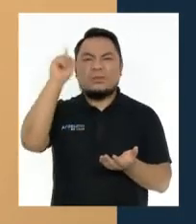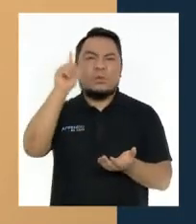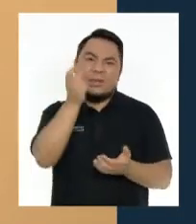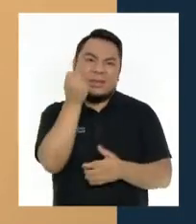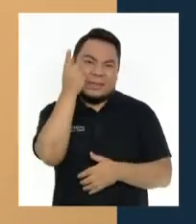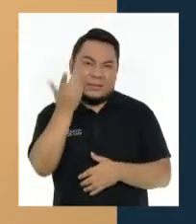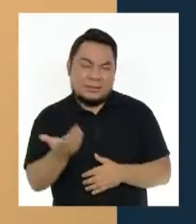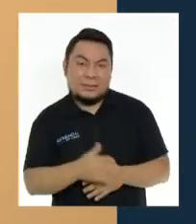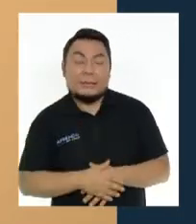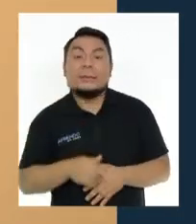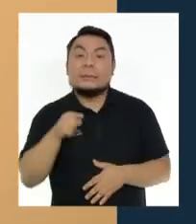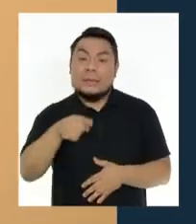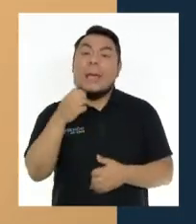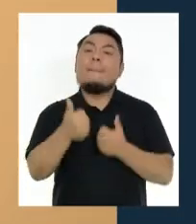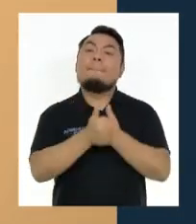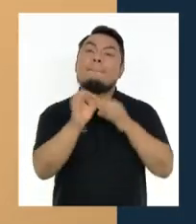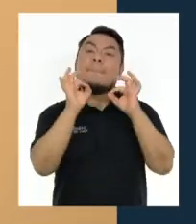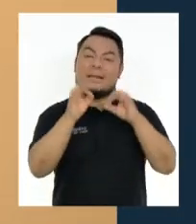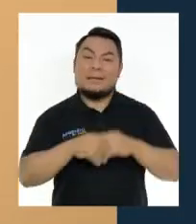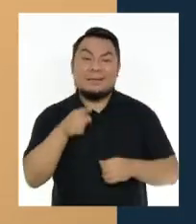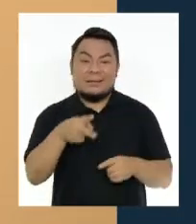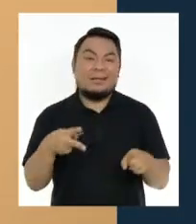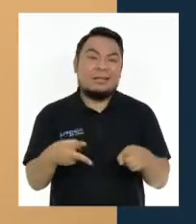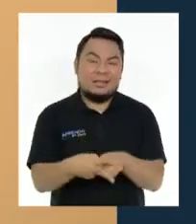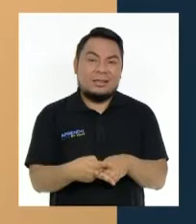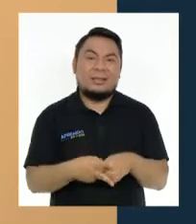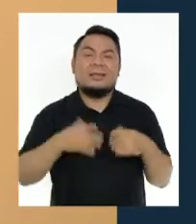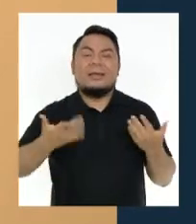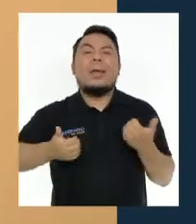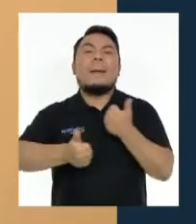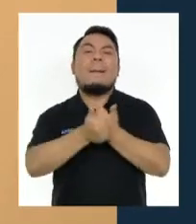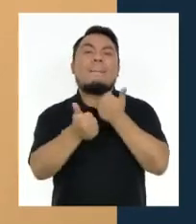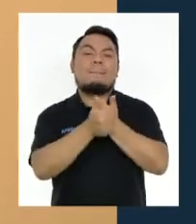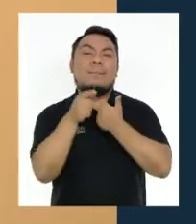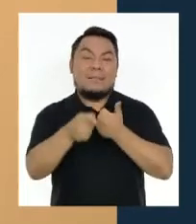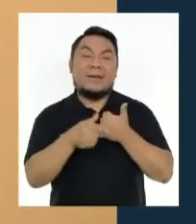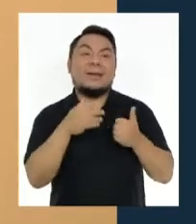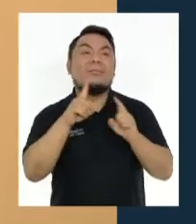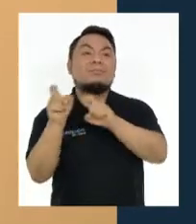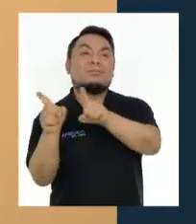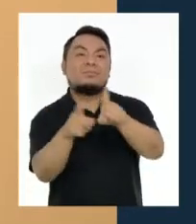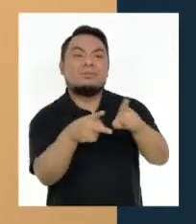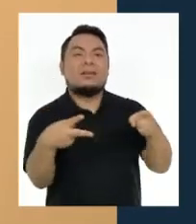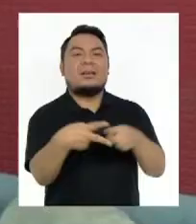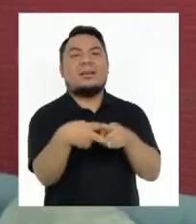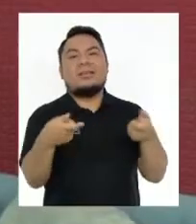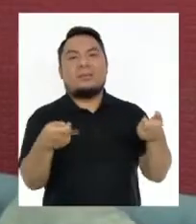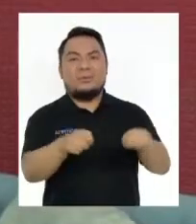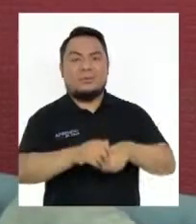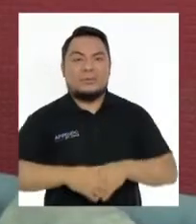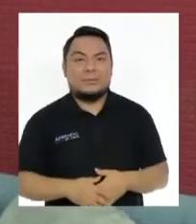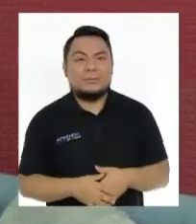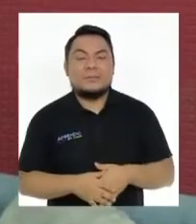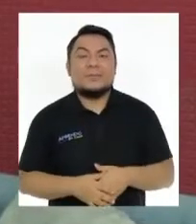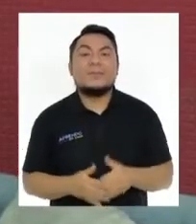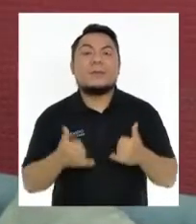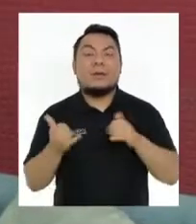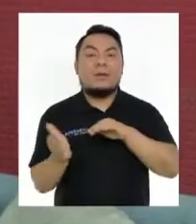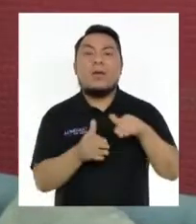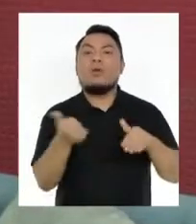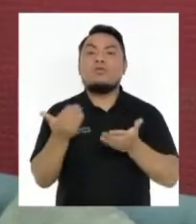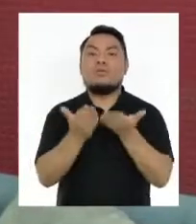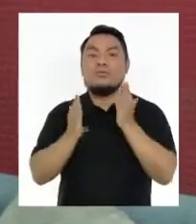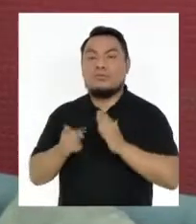entiende, y cuando el proceso se entorpece, se corre el riesgo de que el proceso quede anulado. Ahora tenemos a otro